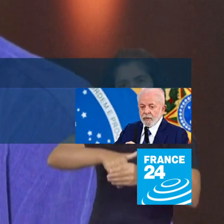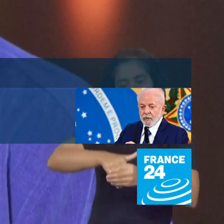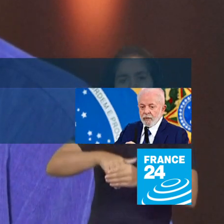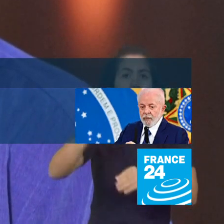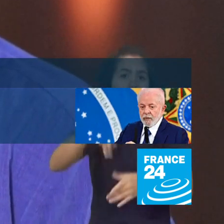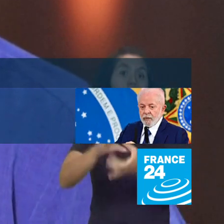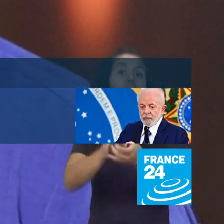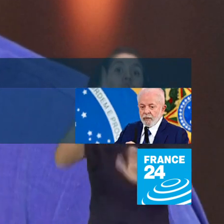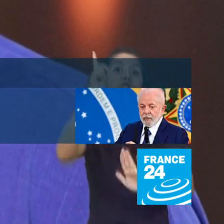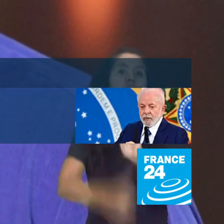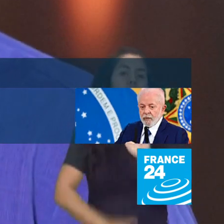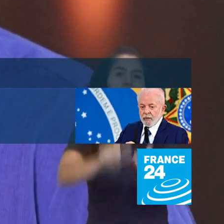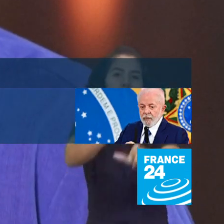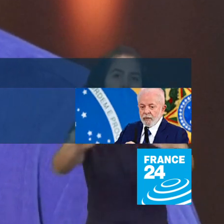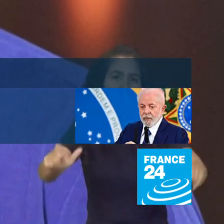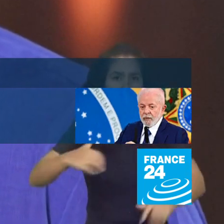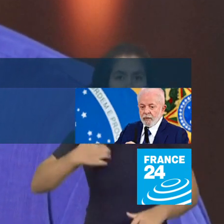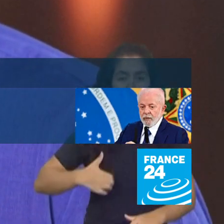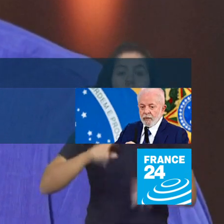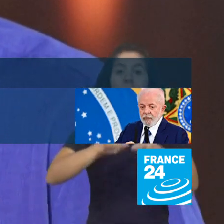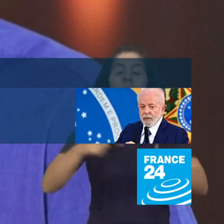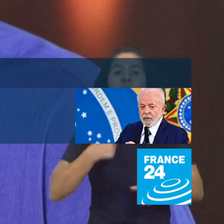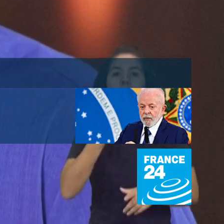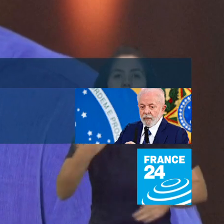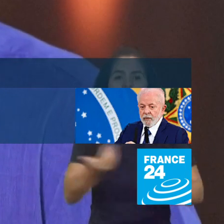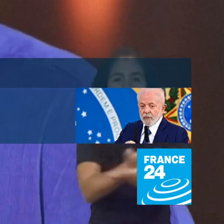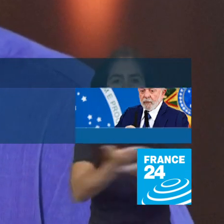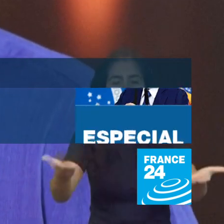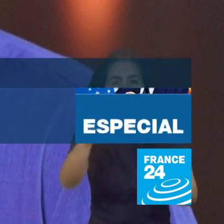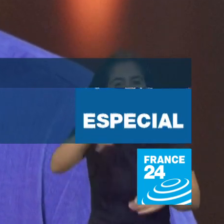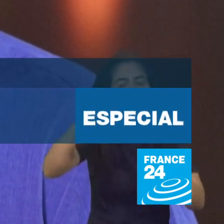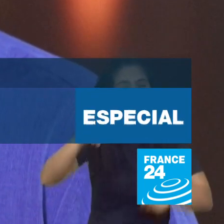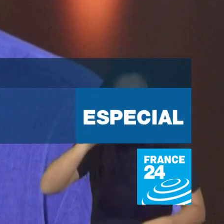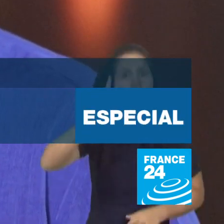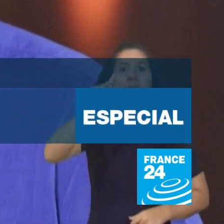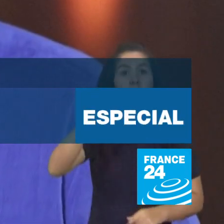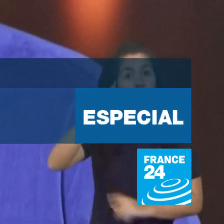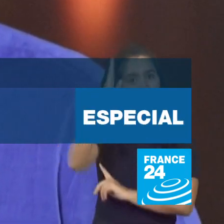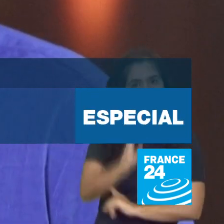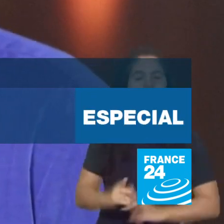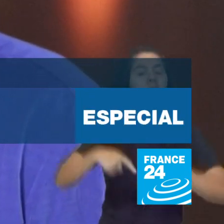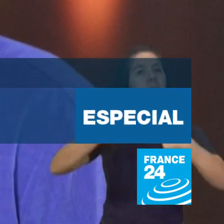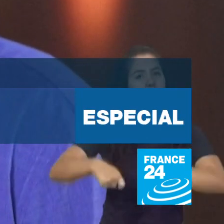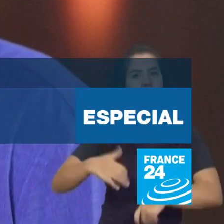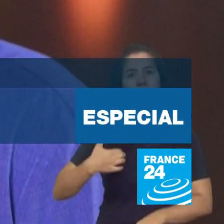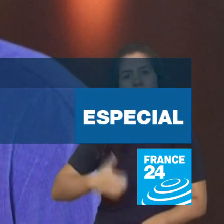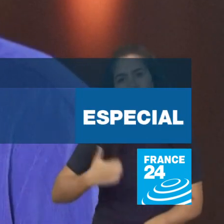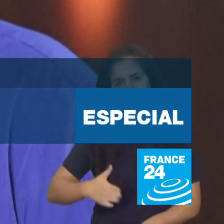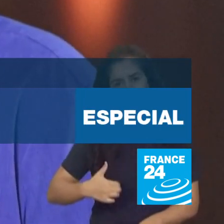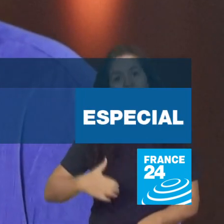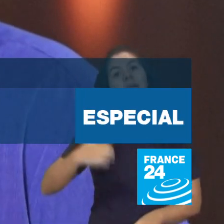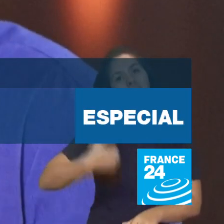países Perdón los partidos políticos de centro más de centro de derecha más importantes de de Brasil lo que nos habla de